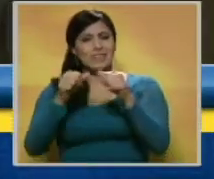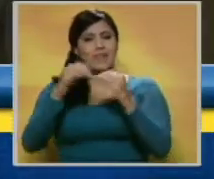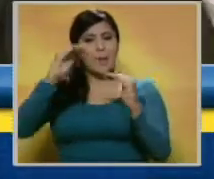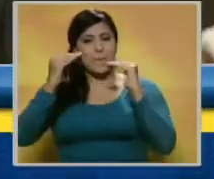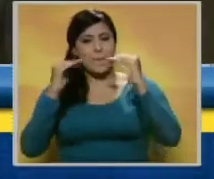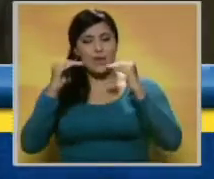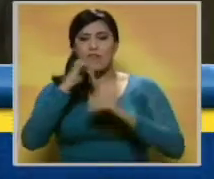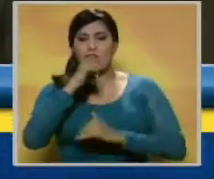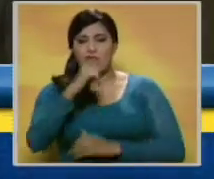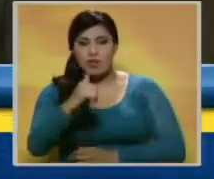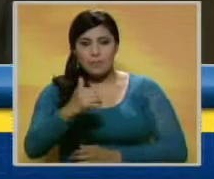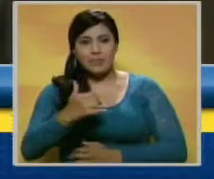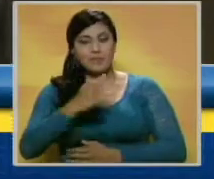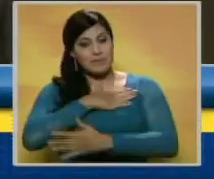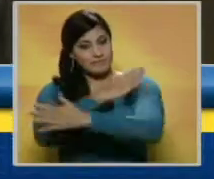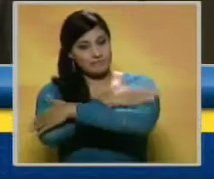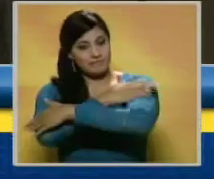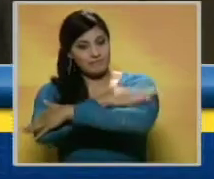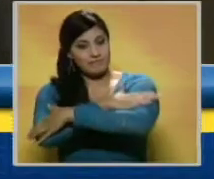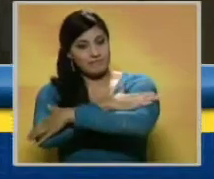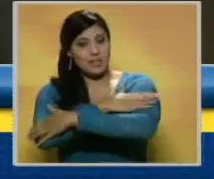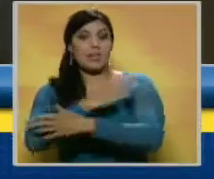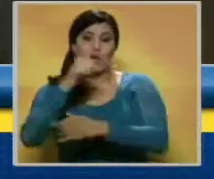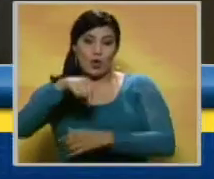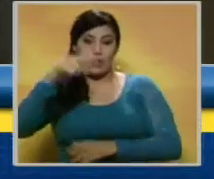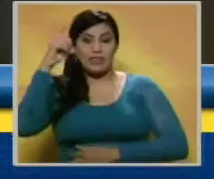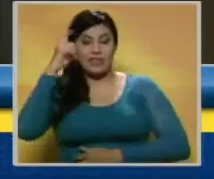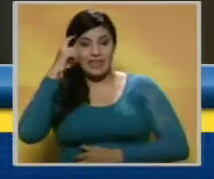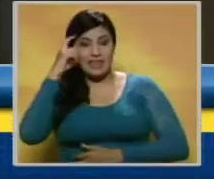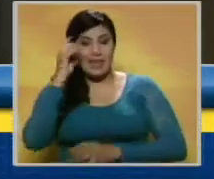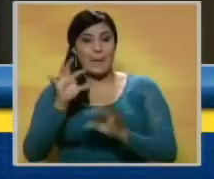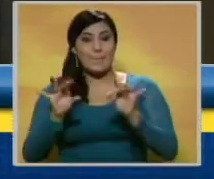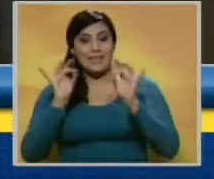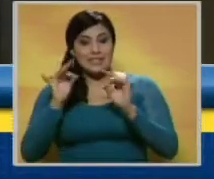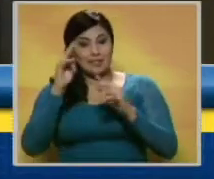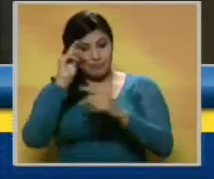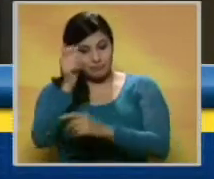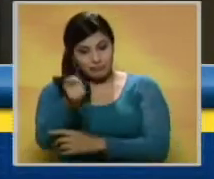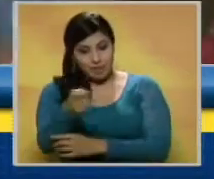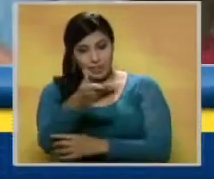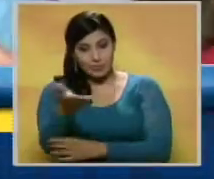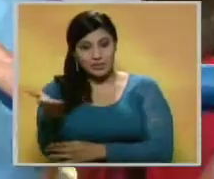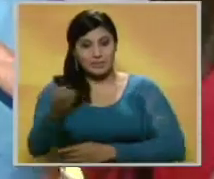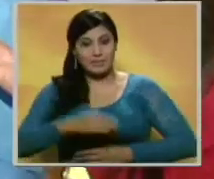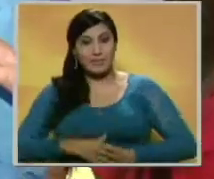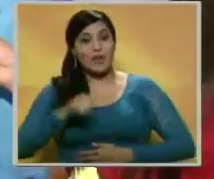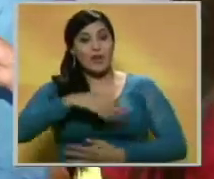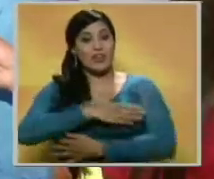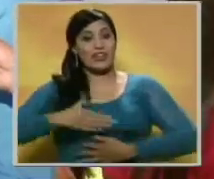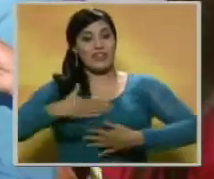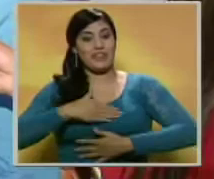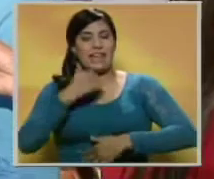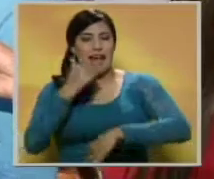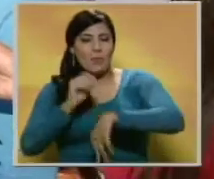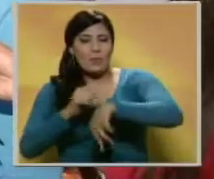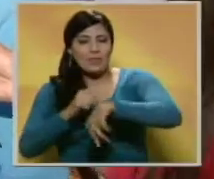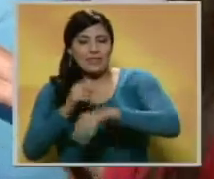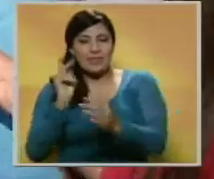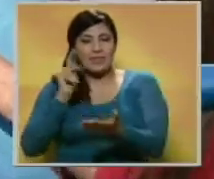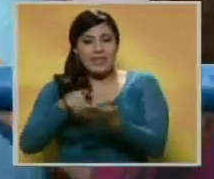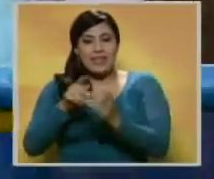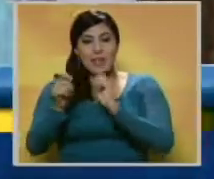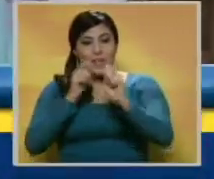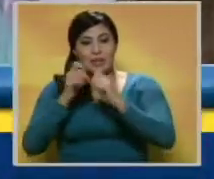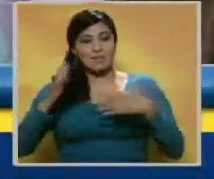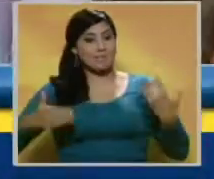equilibrio, mis felicitaciones por este día particular de reconocimiento. Bueno, venimos a disfrutar aquí un momento con motivo del Día del